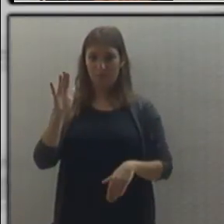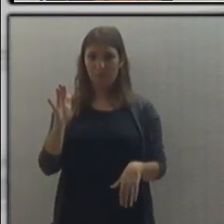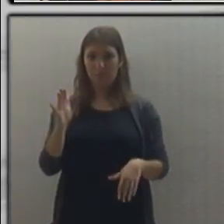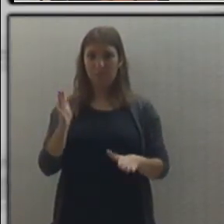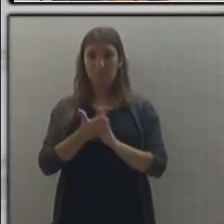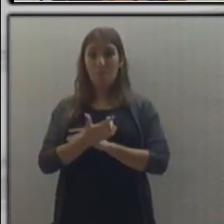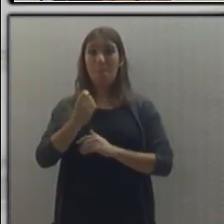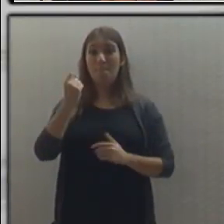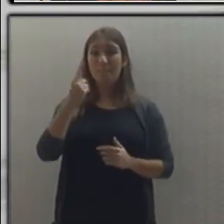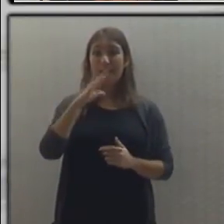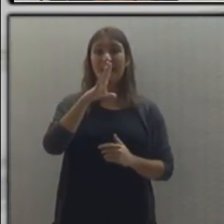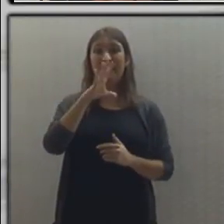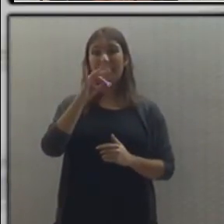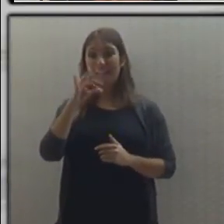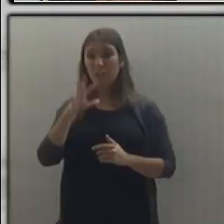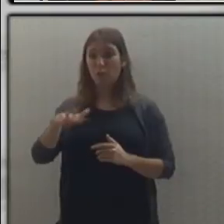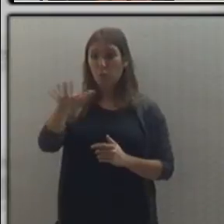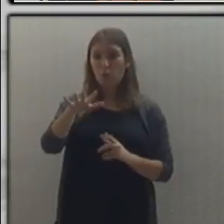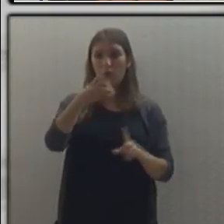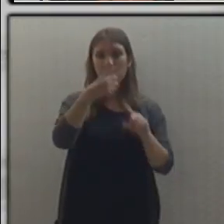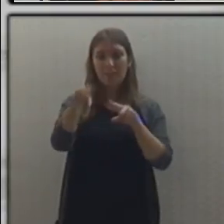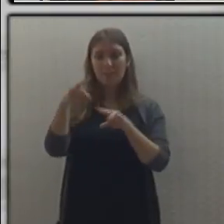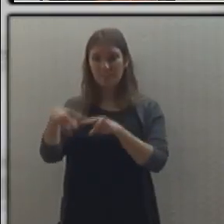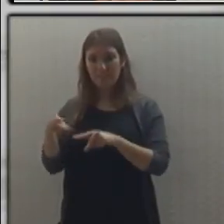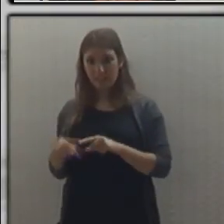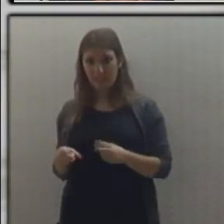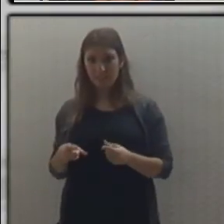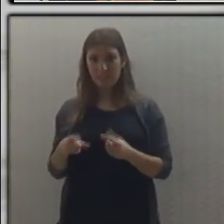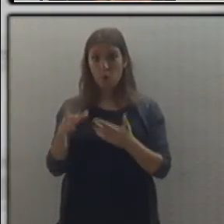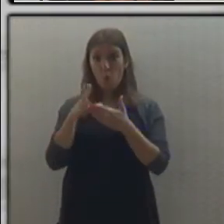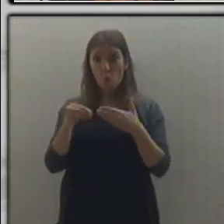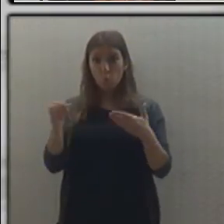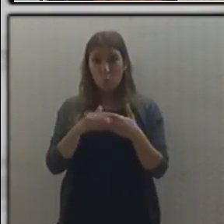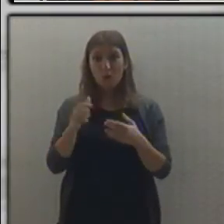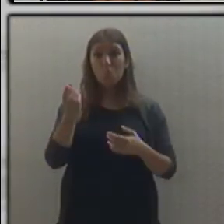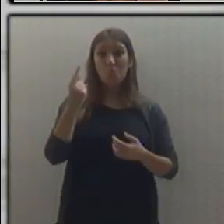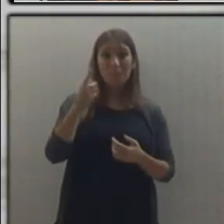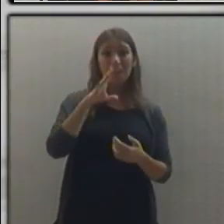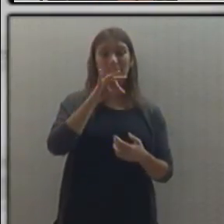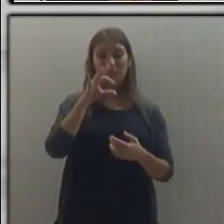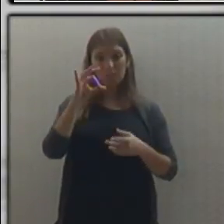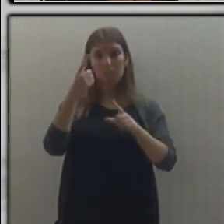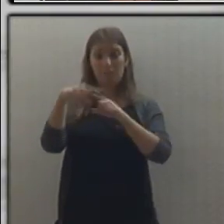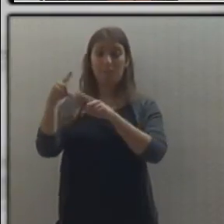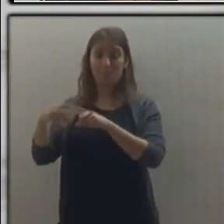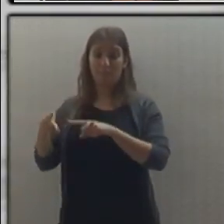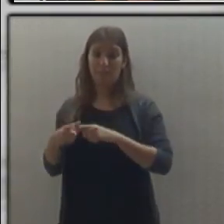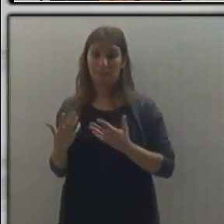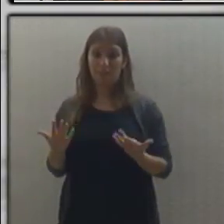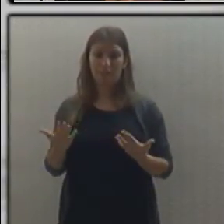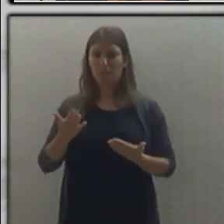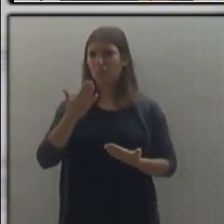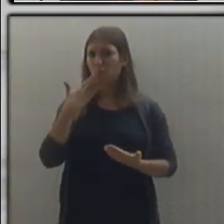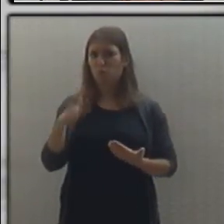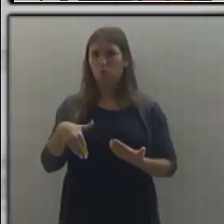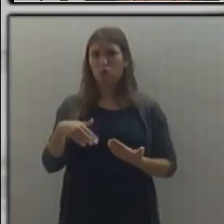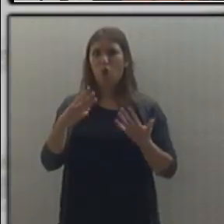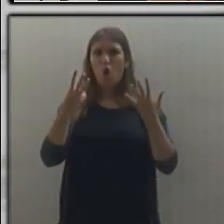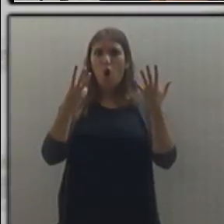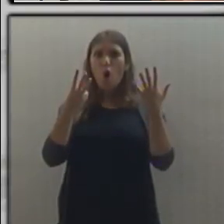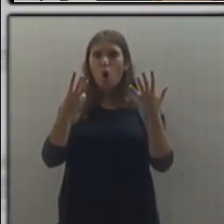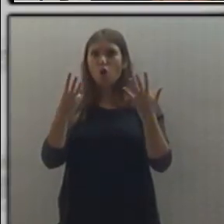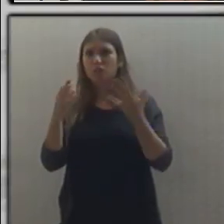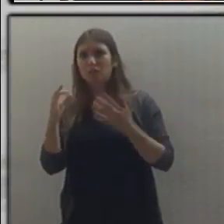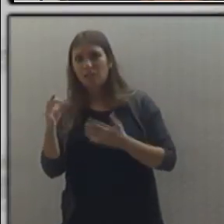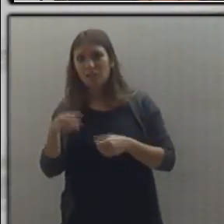en 1.500 lugares distintos, con 1.500 usuarios distintos, con aproximadamente 80